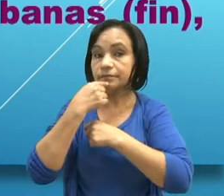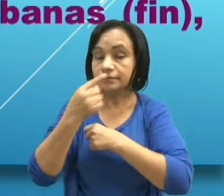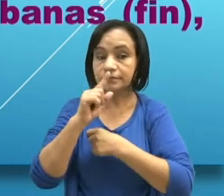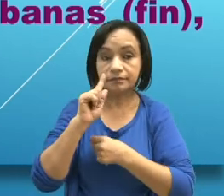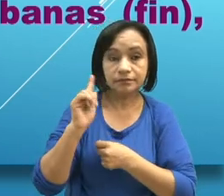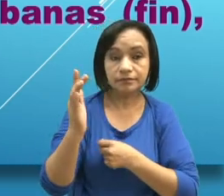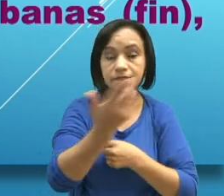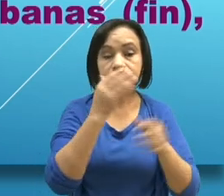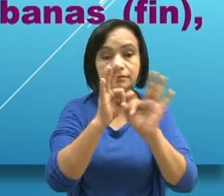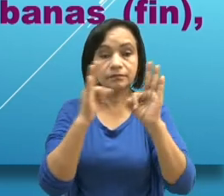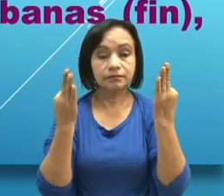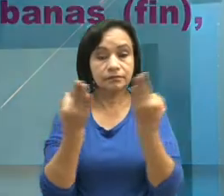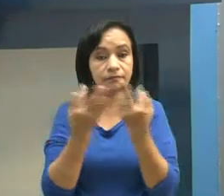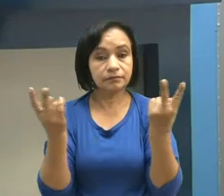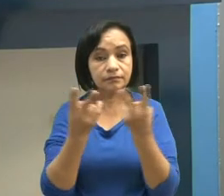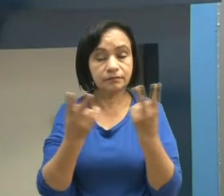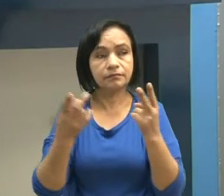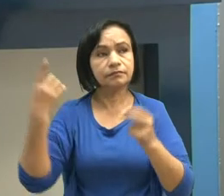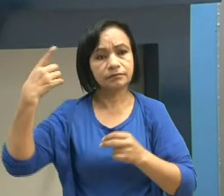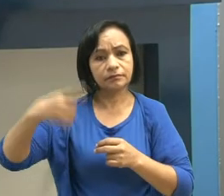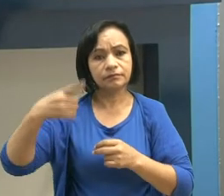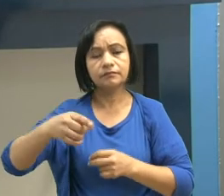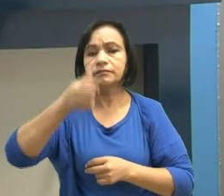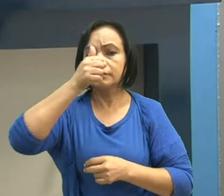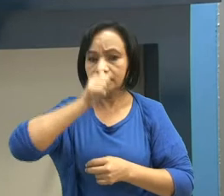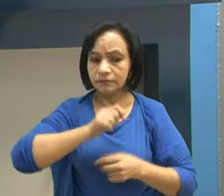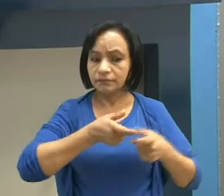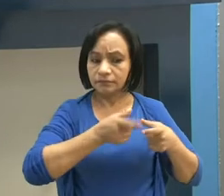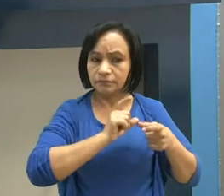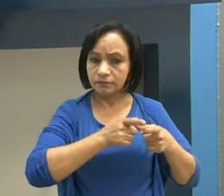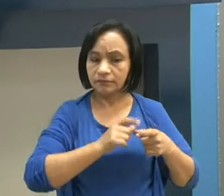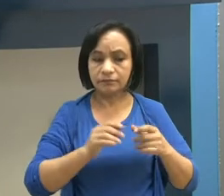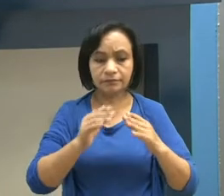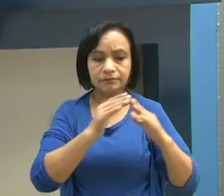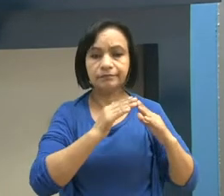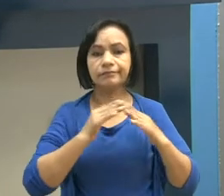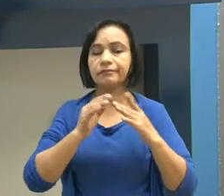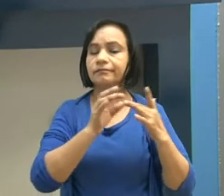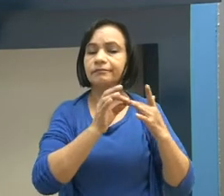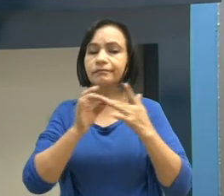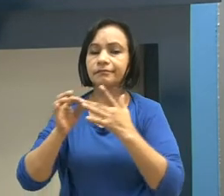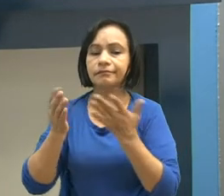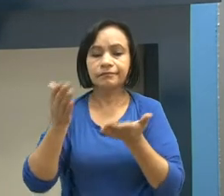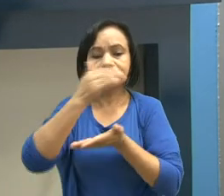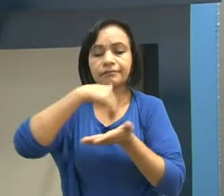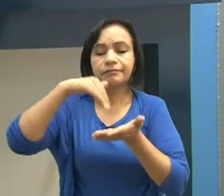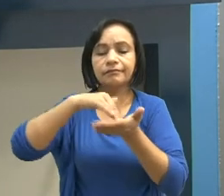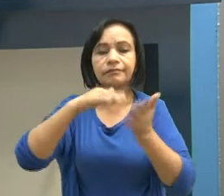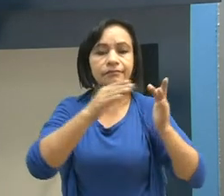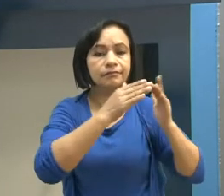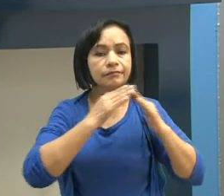las familias de Nicaragua tienen derecho a tener agua potable y saneamiento. No solo las ciudades grandes, no solo, podríamos